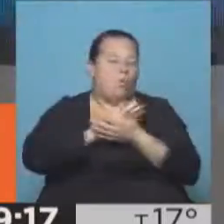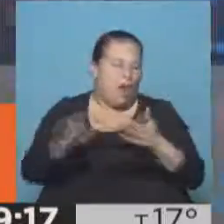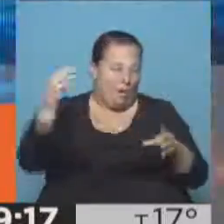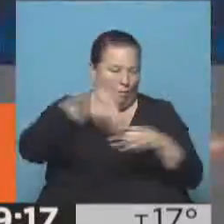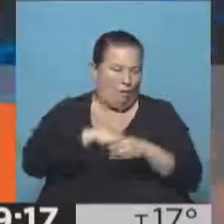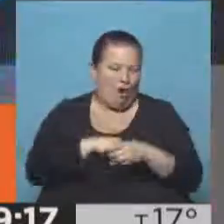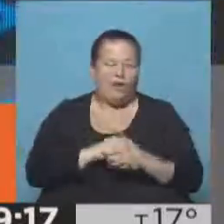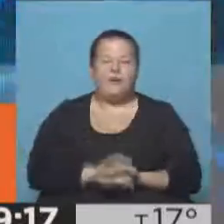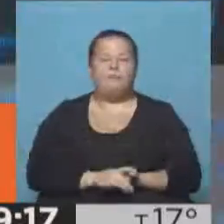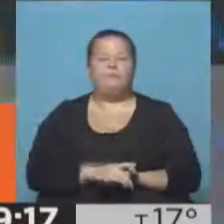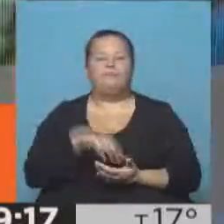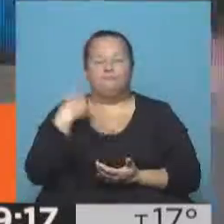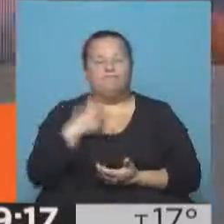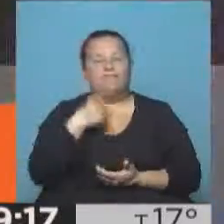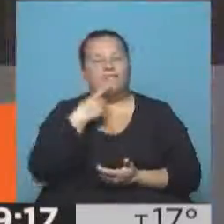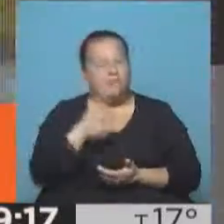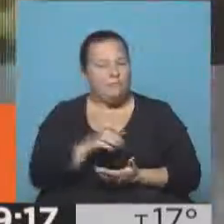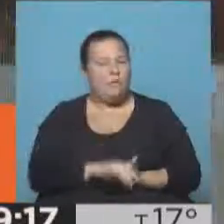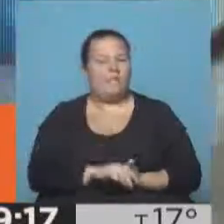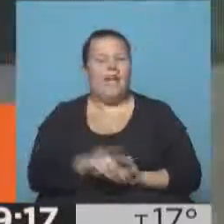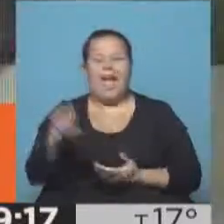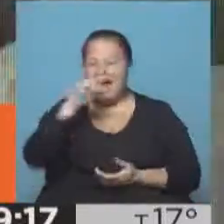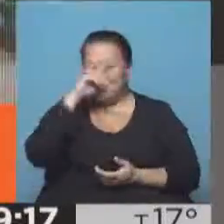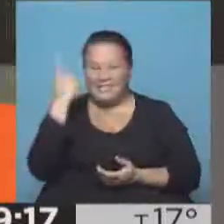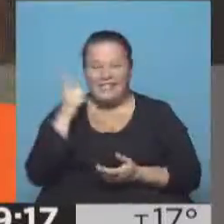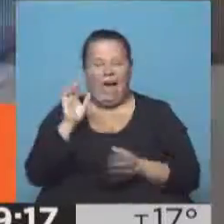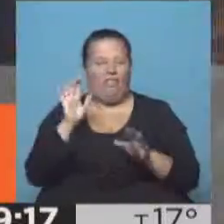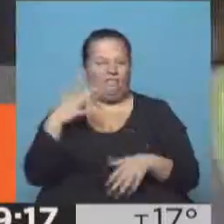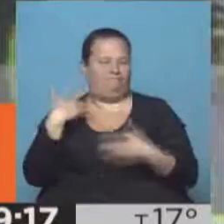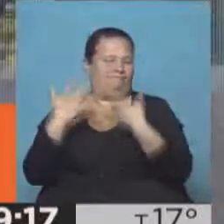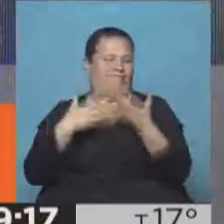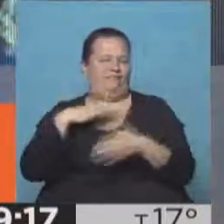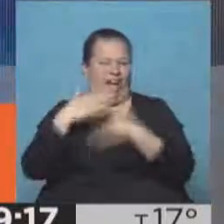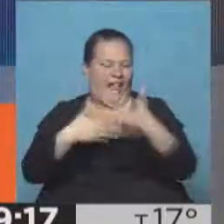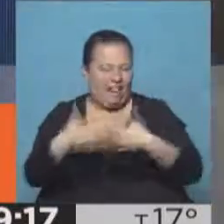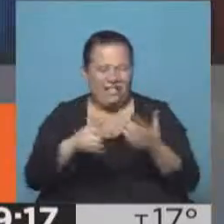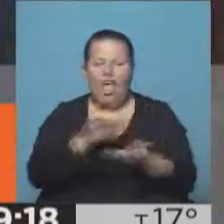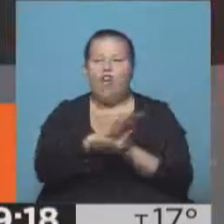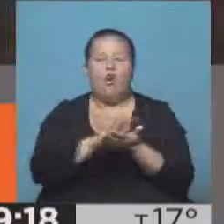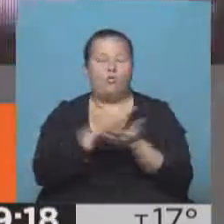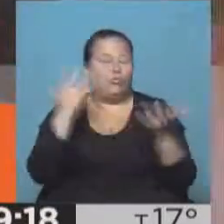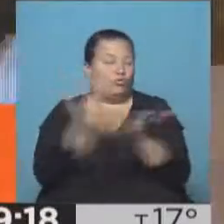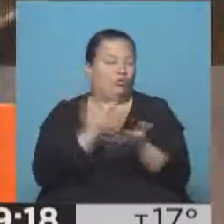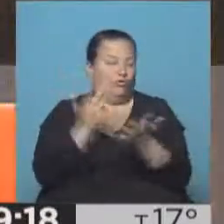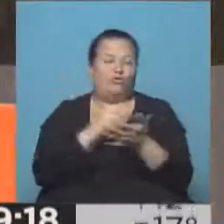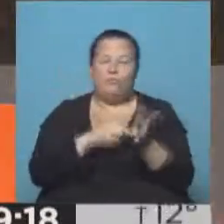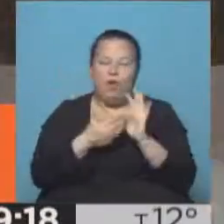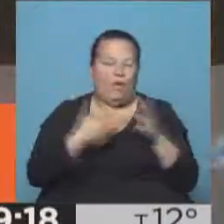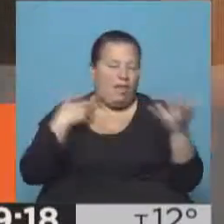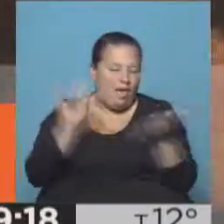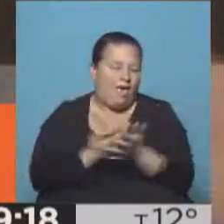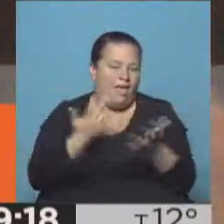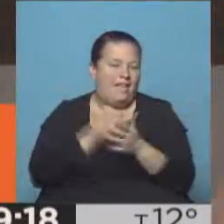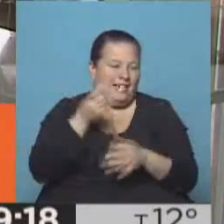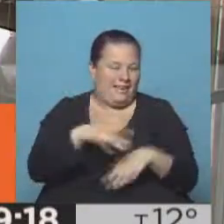incorporando cuando nos estamos dando cuenta que el Estado se quedó muy atrás en este tema y la corrupción es un flagelo que nos viene azotando